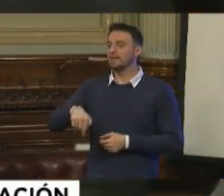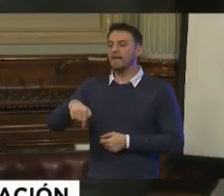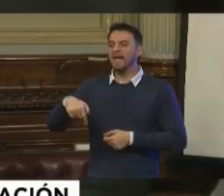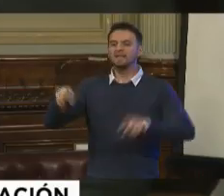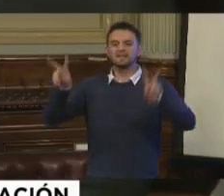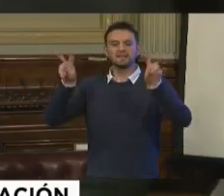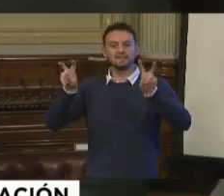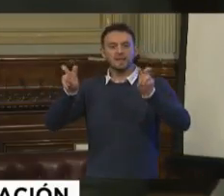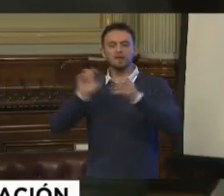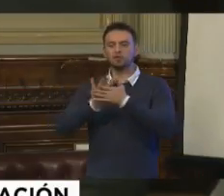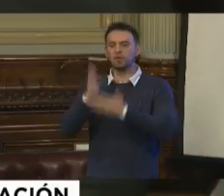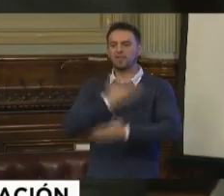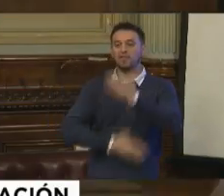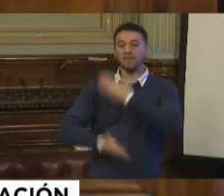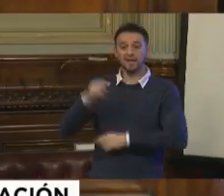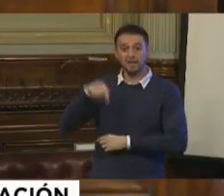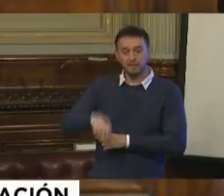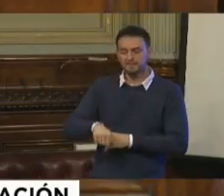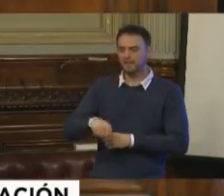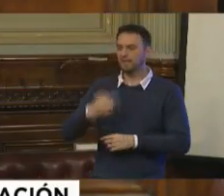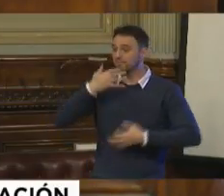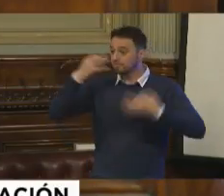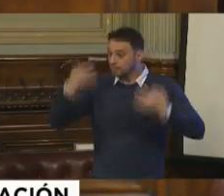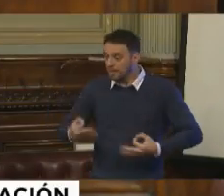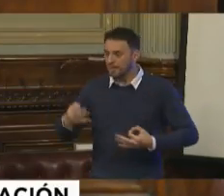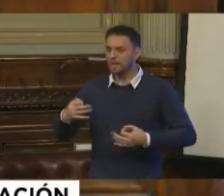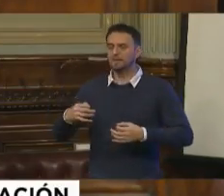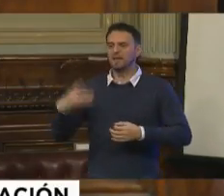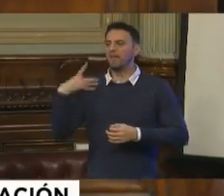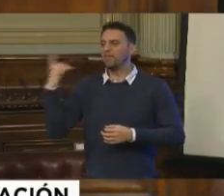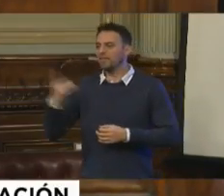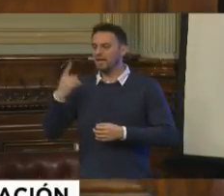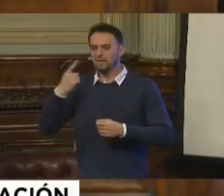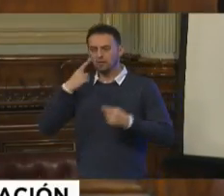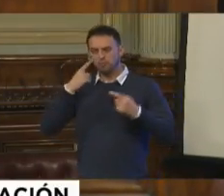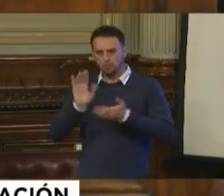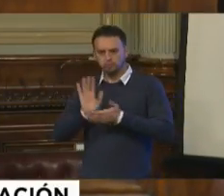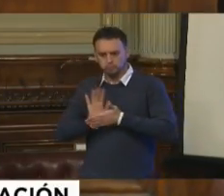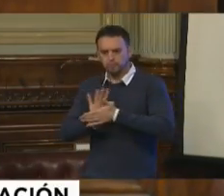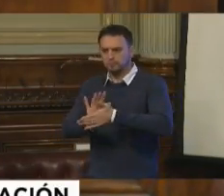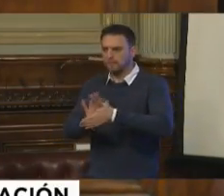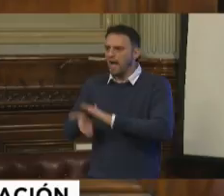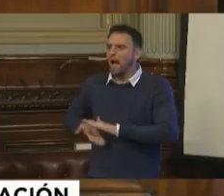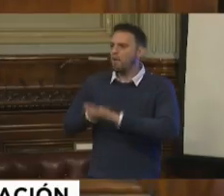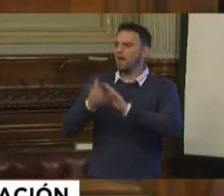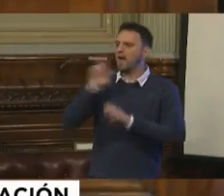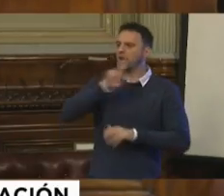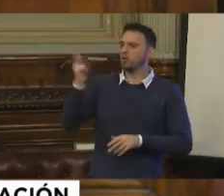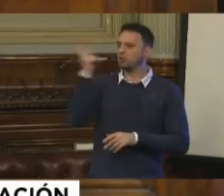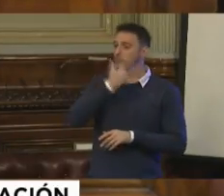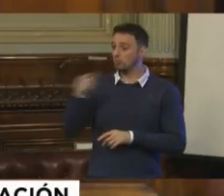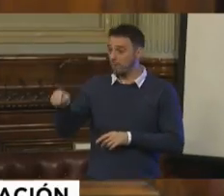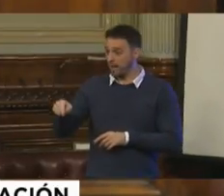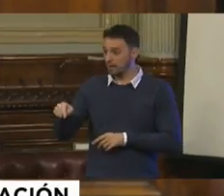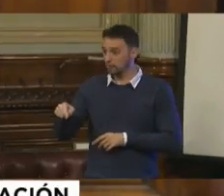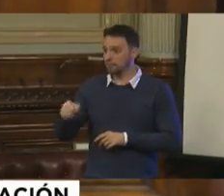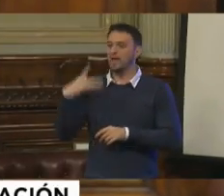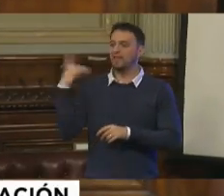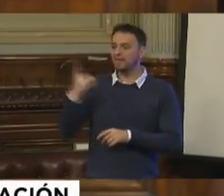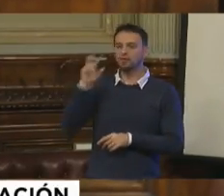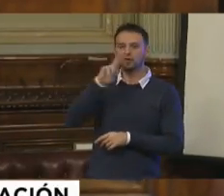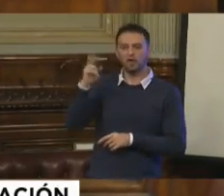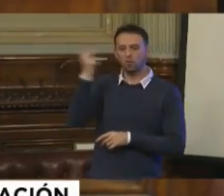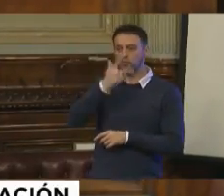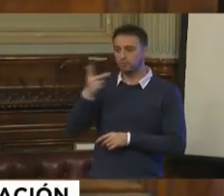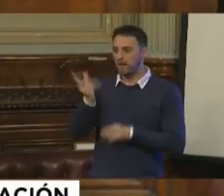esta temática de discapacidad en realidad nuestra elección acompañe a las elecciones que al de recursos humanos en la elección general